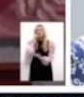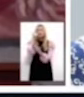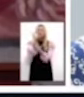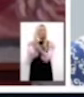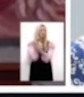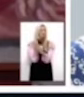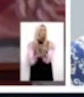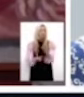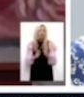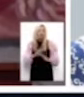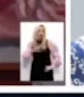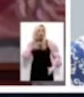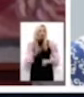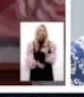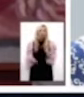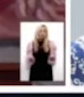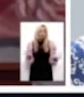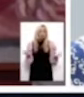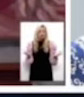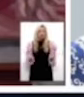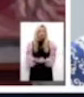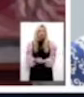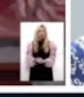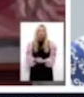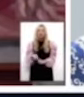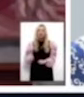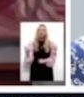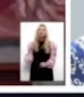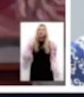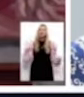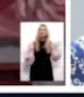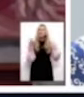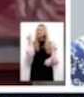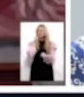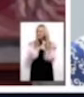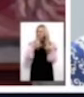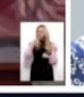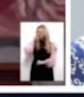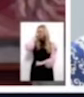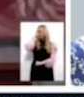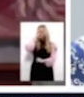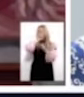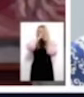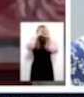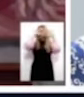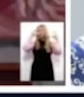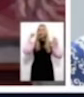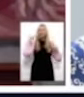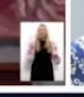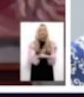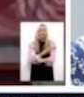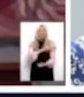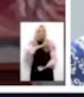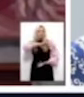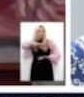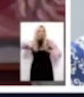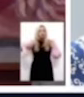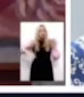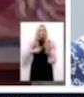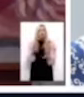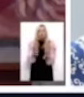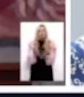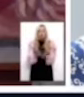se iba a dispensar toda clase de trámites y a poner de inmediato a discusión este tema, pues simplemente con el turno